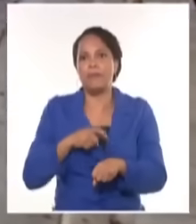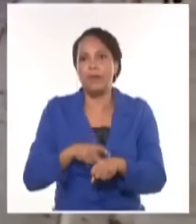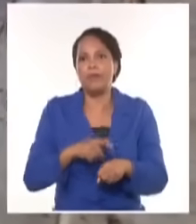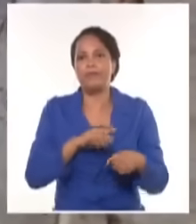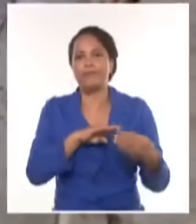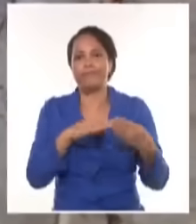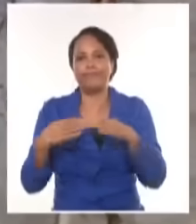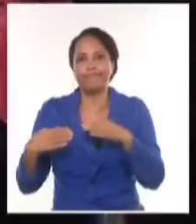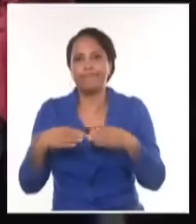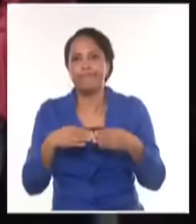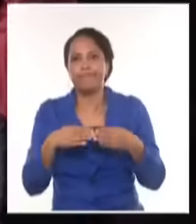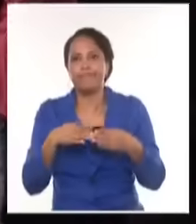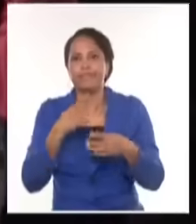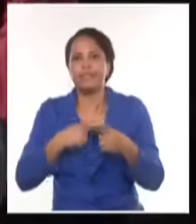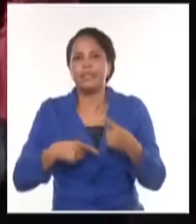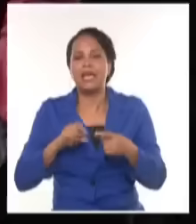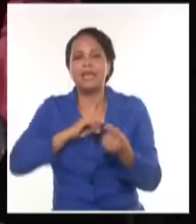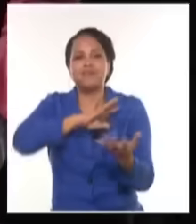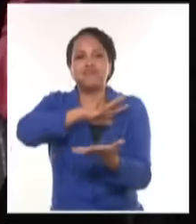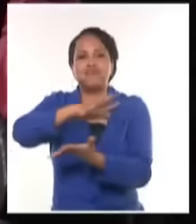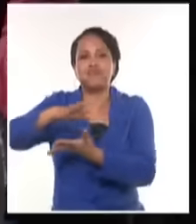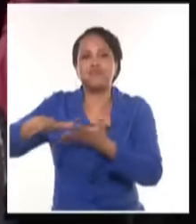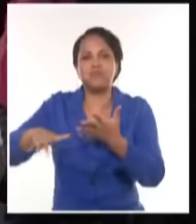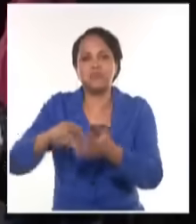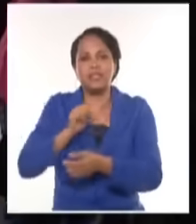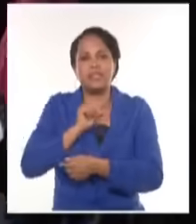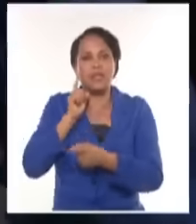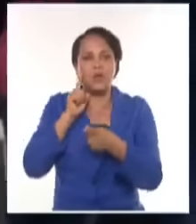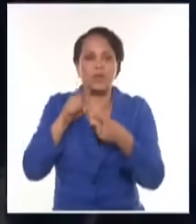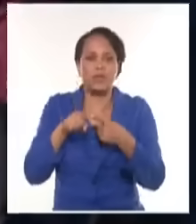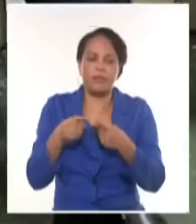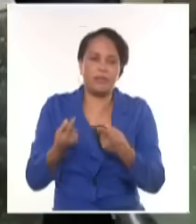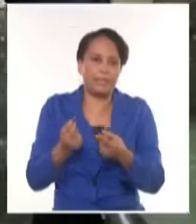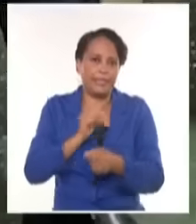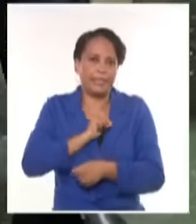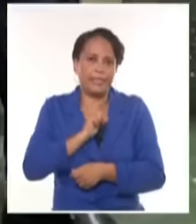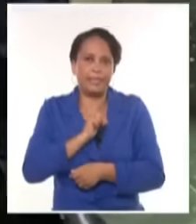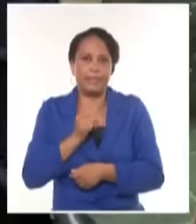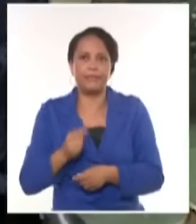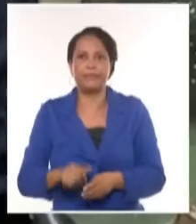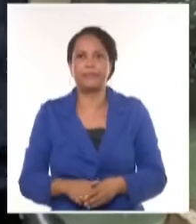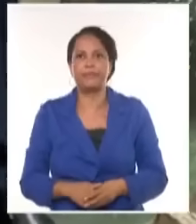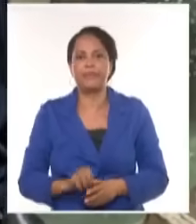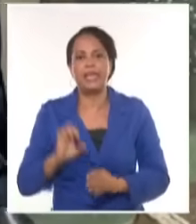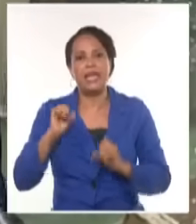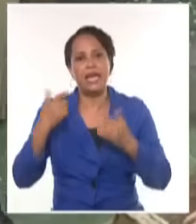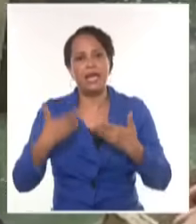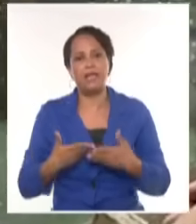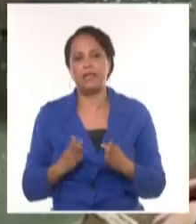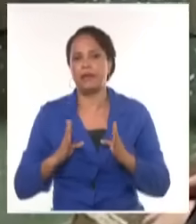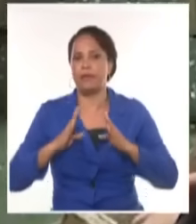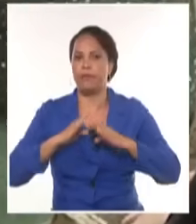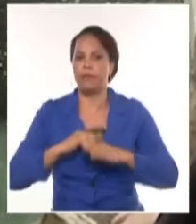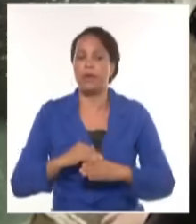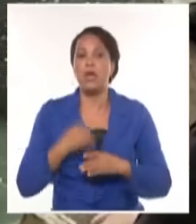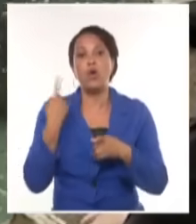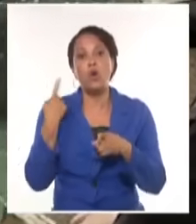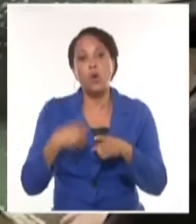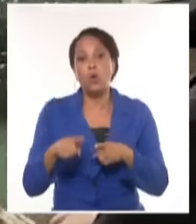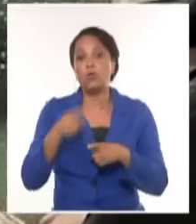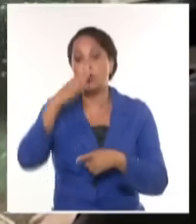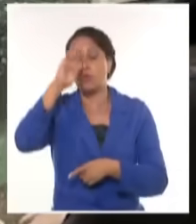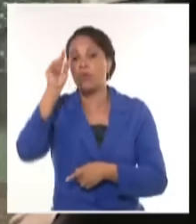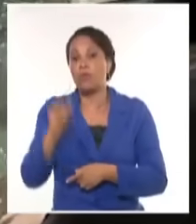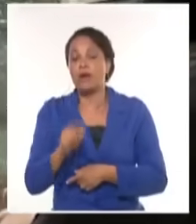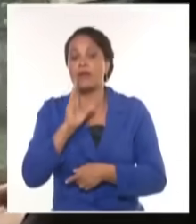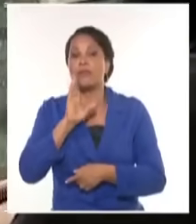y subversión totalmente alejadas de la ética. Otros refieren que tal